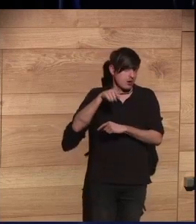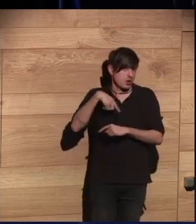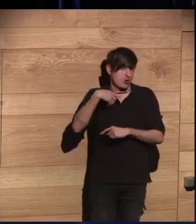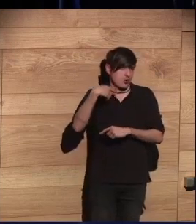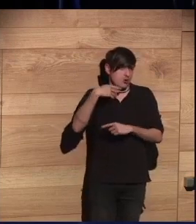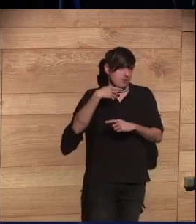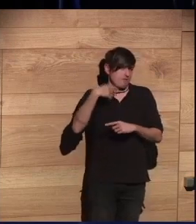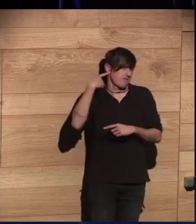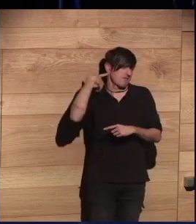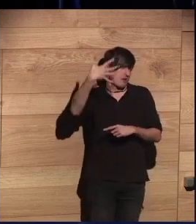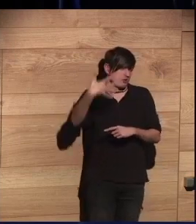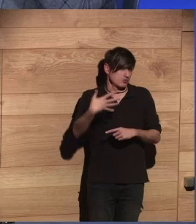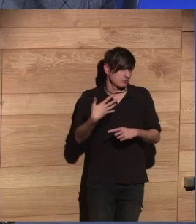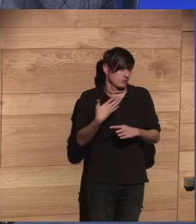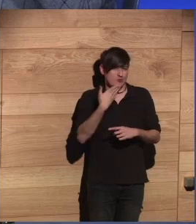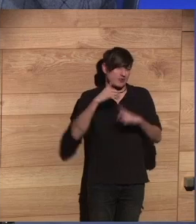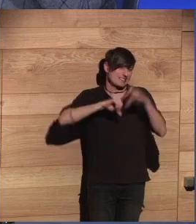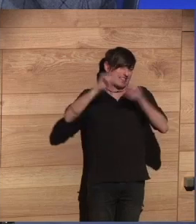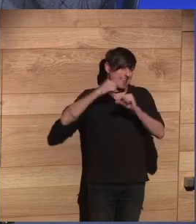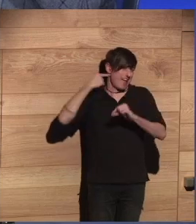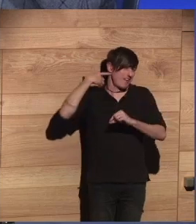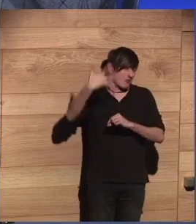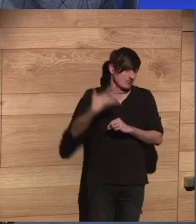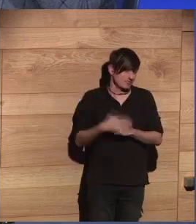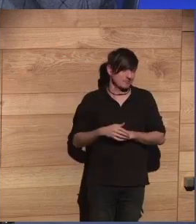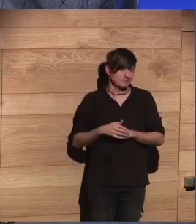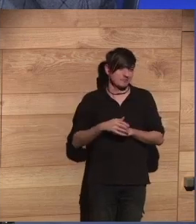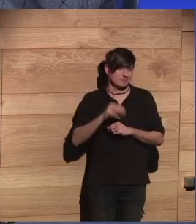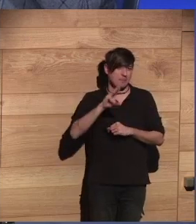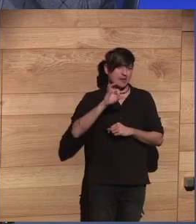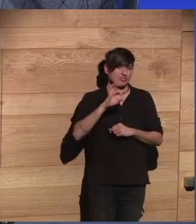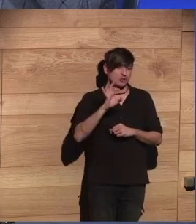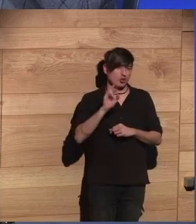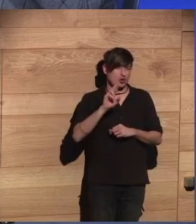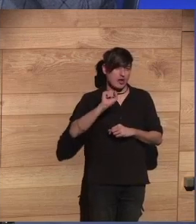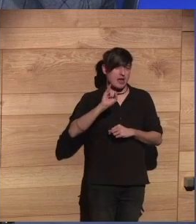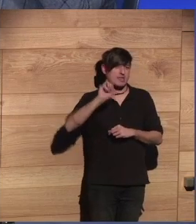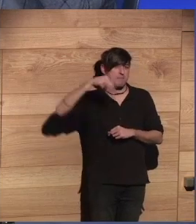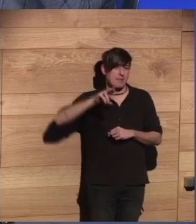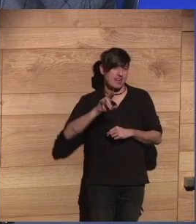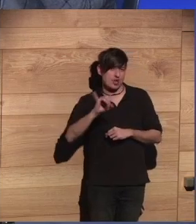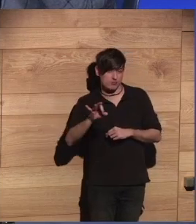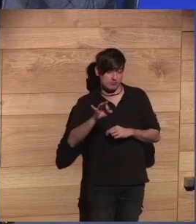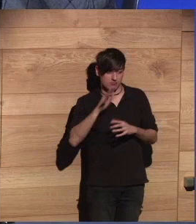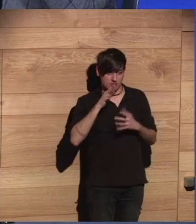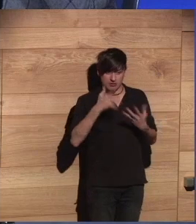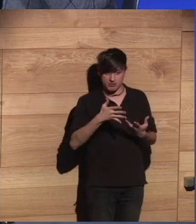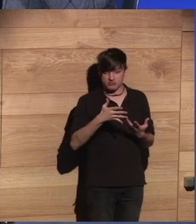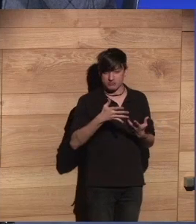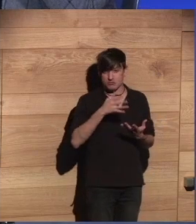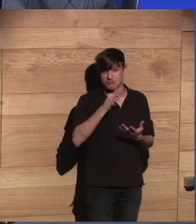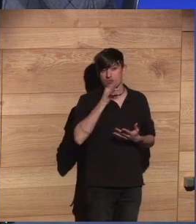conocida y respetada en su momento, una gran estrella, pero se atreve, igual que ha pasado, pues, y sigue pasando, ¿no? En nuestros días, gente